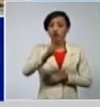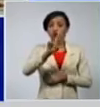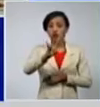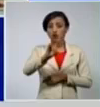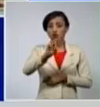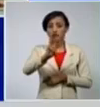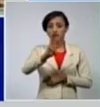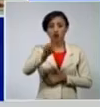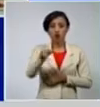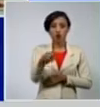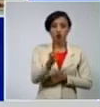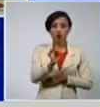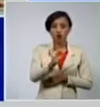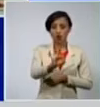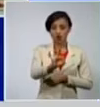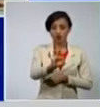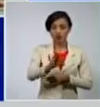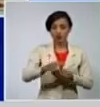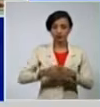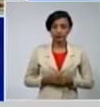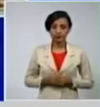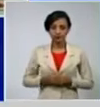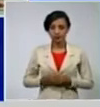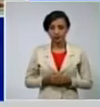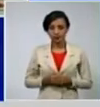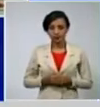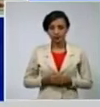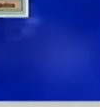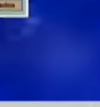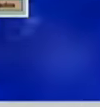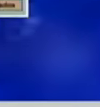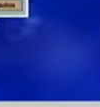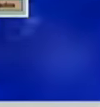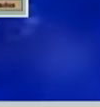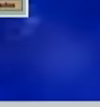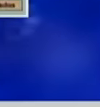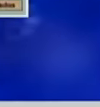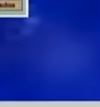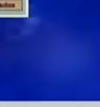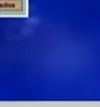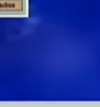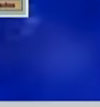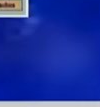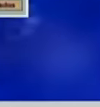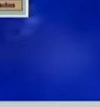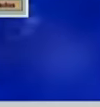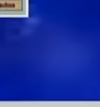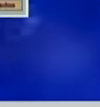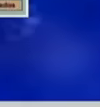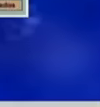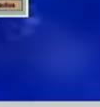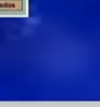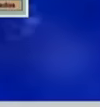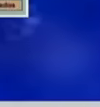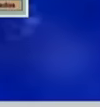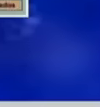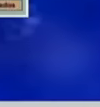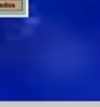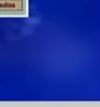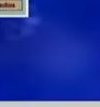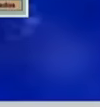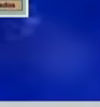293,8, aunque es una tasa discretamente inferior a la del día de ayer, igual que